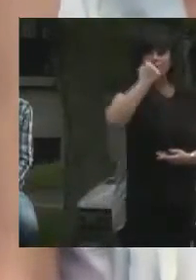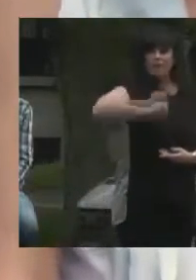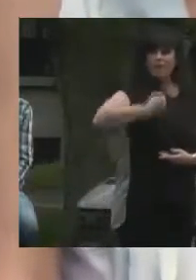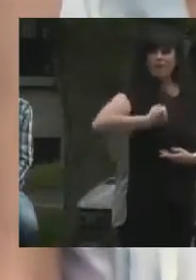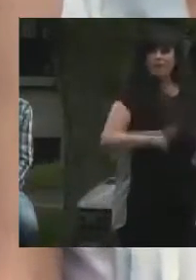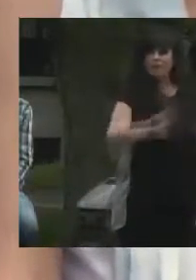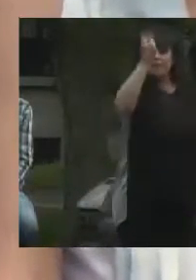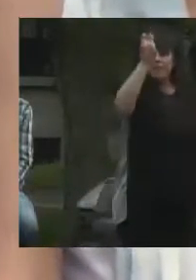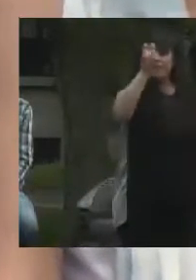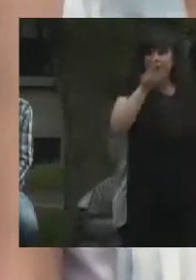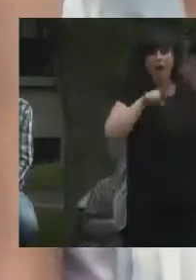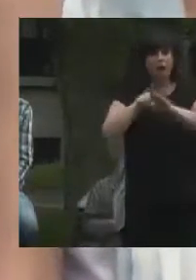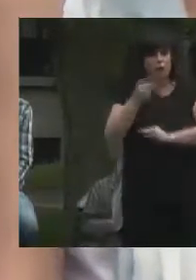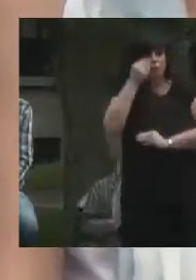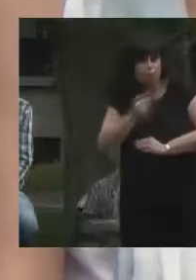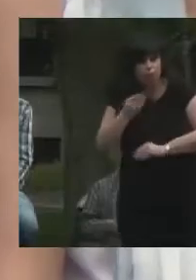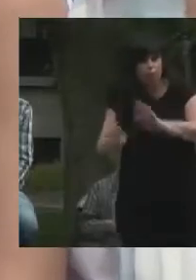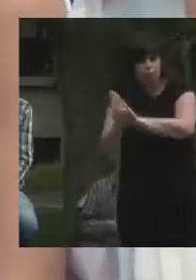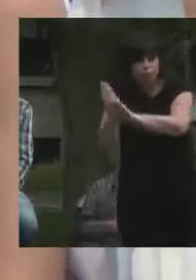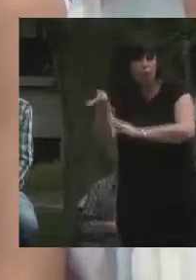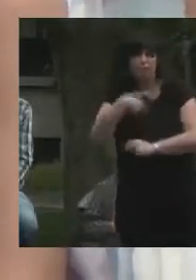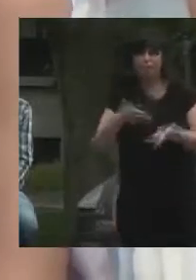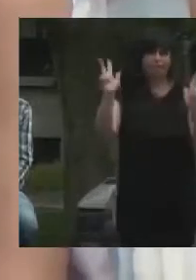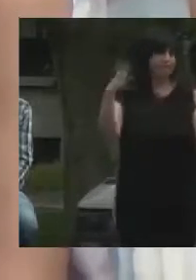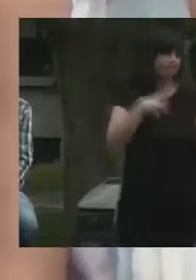con que son vos e boas xestoras.